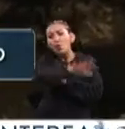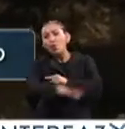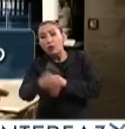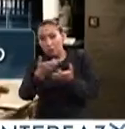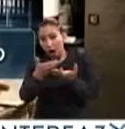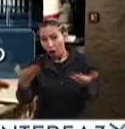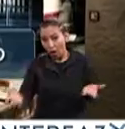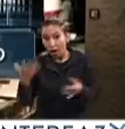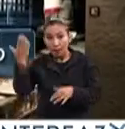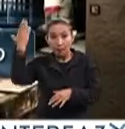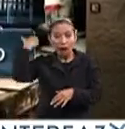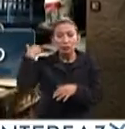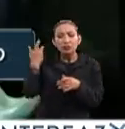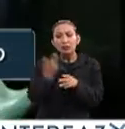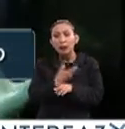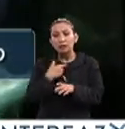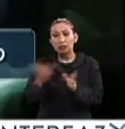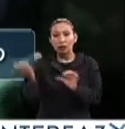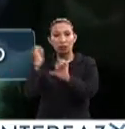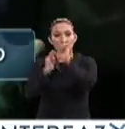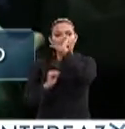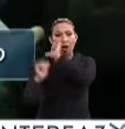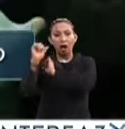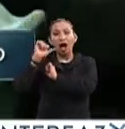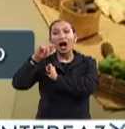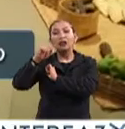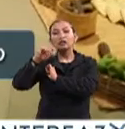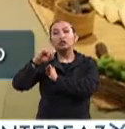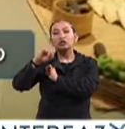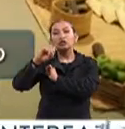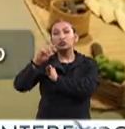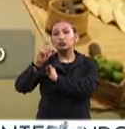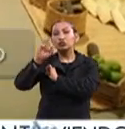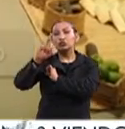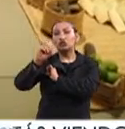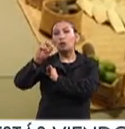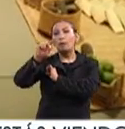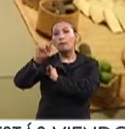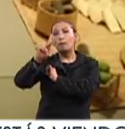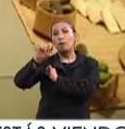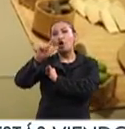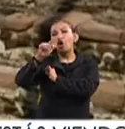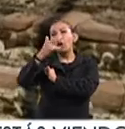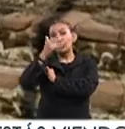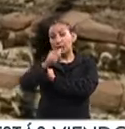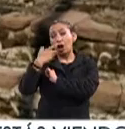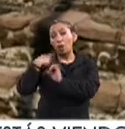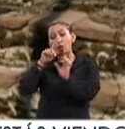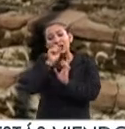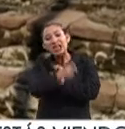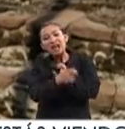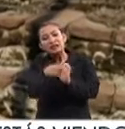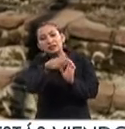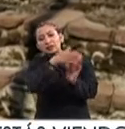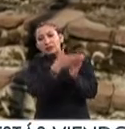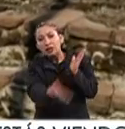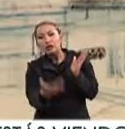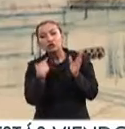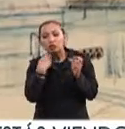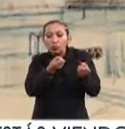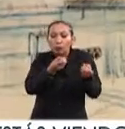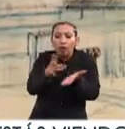del presente y del pasado es la antropología, abordando desde sus inicios su papel en la época prehispánica y